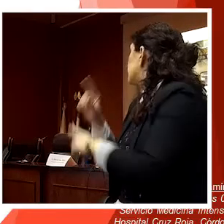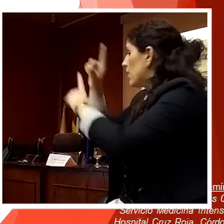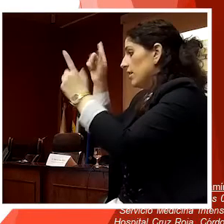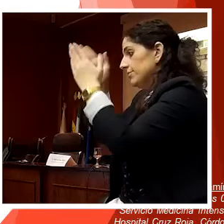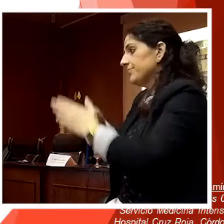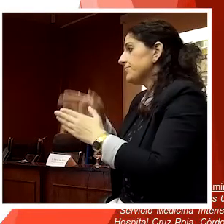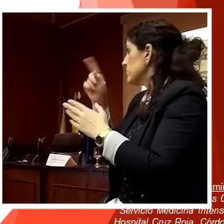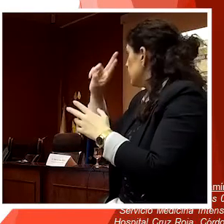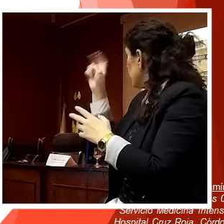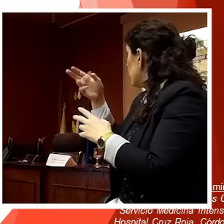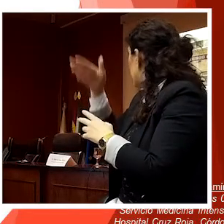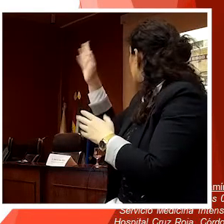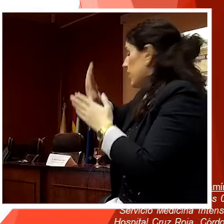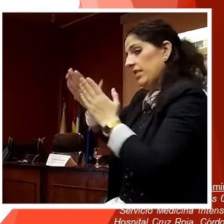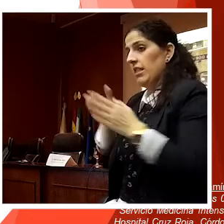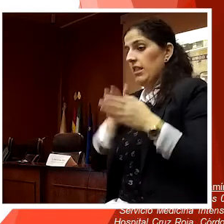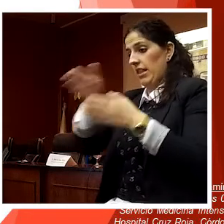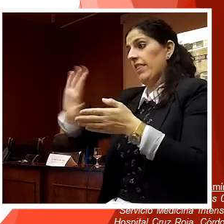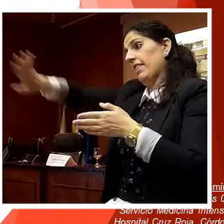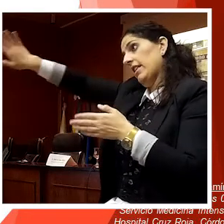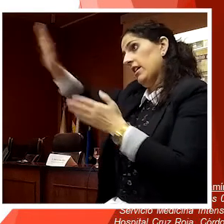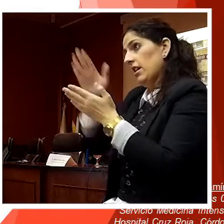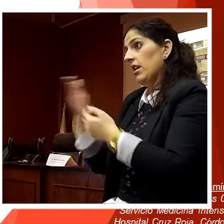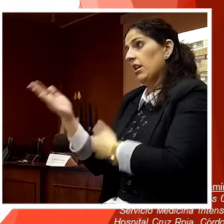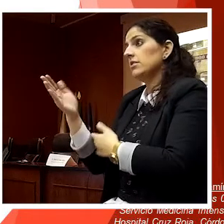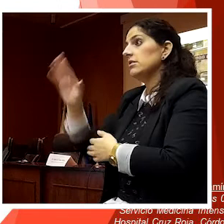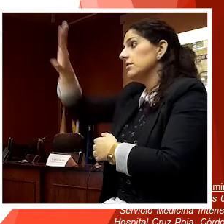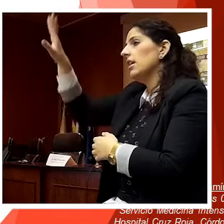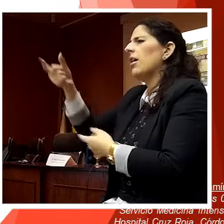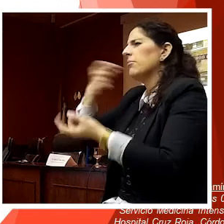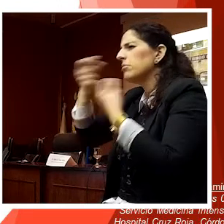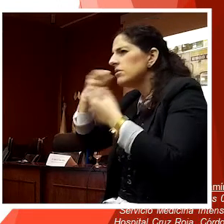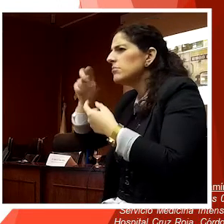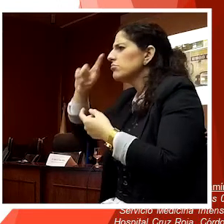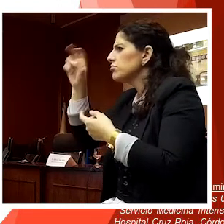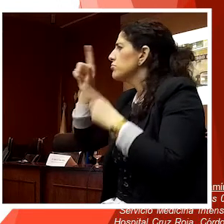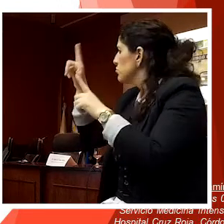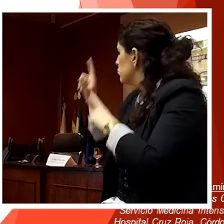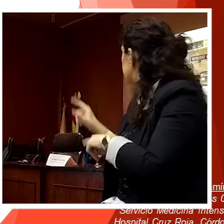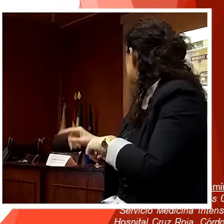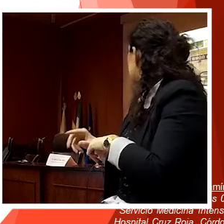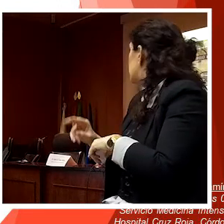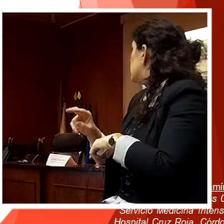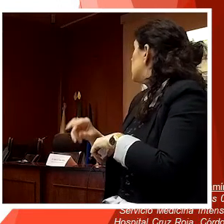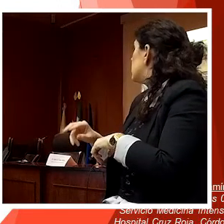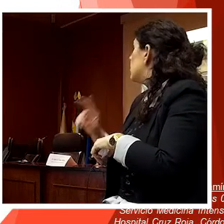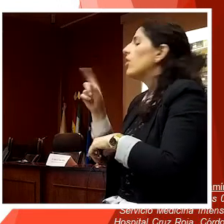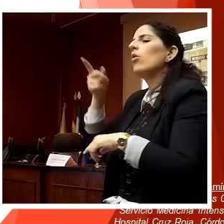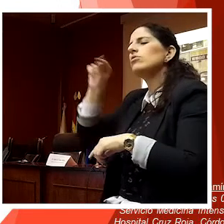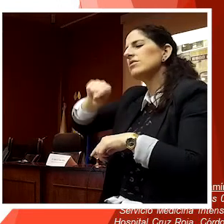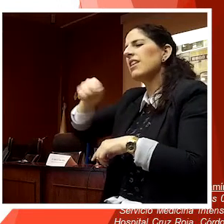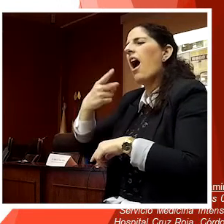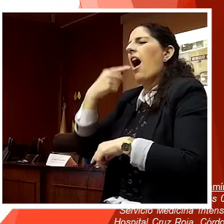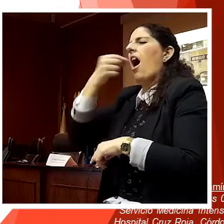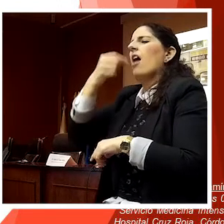Esto sería el panel derecho, cuando entras el panel derecho, pues ahí tenemos mucha medicación. Esto es un aparatito que lo que hace es aspirar las secreciones en caso de